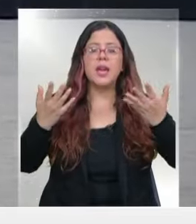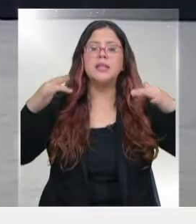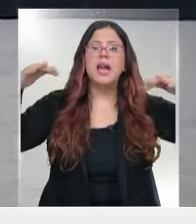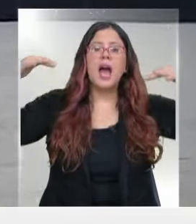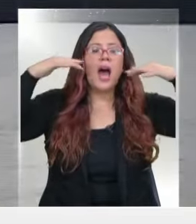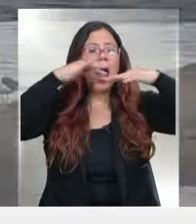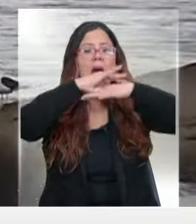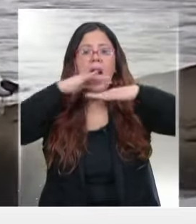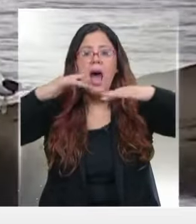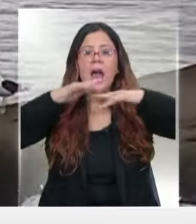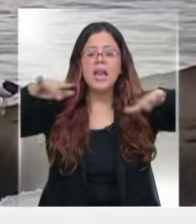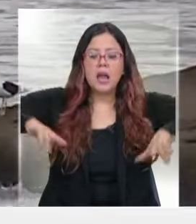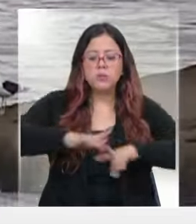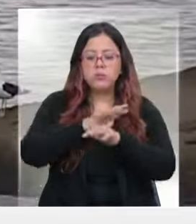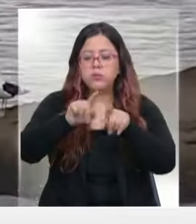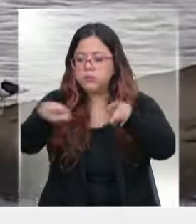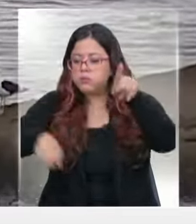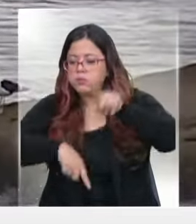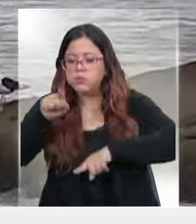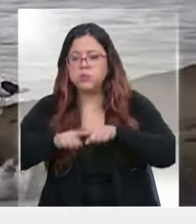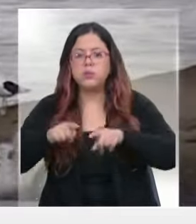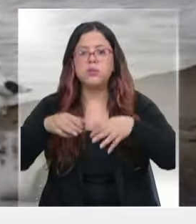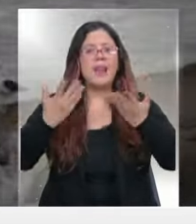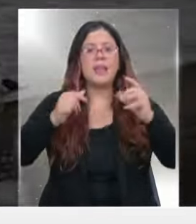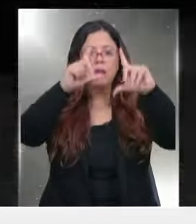un solo objetivo: descontaminar la ciudad.